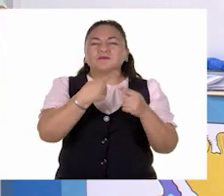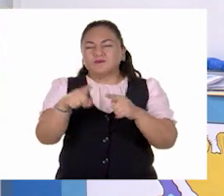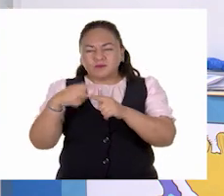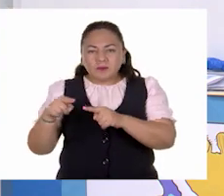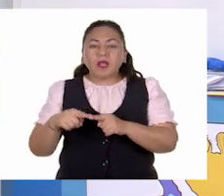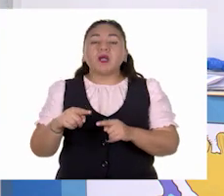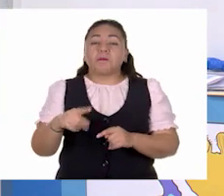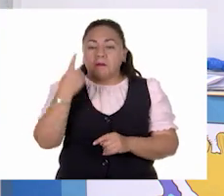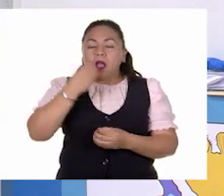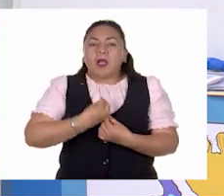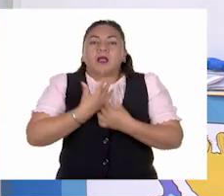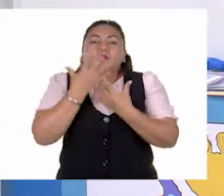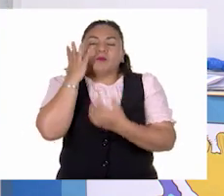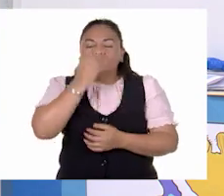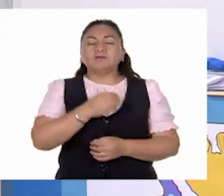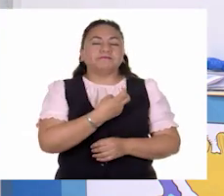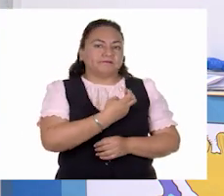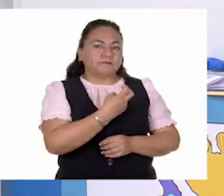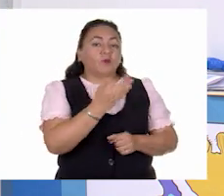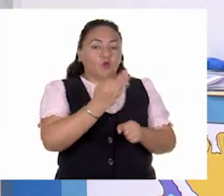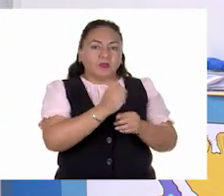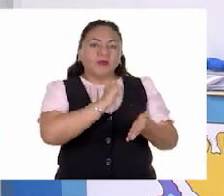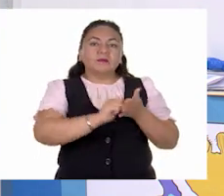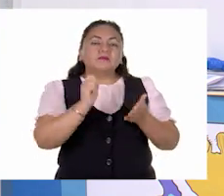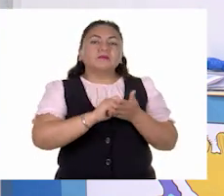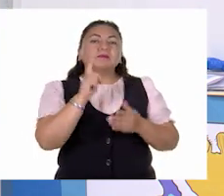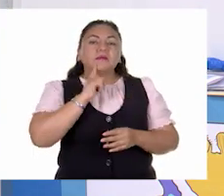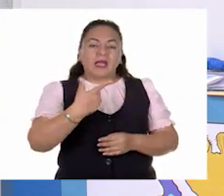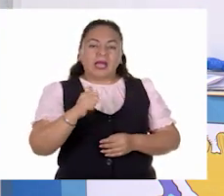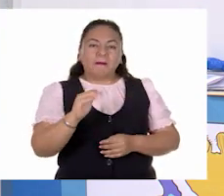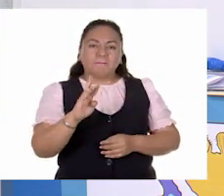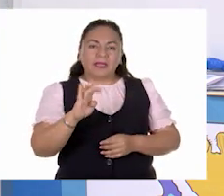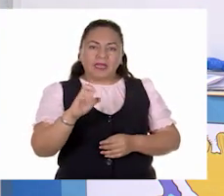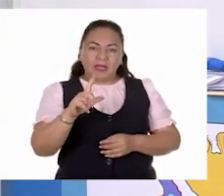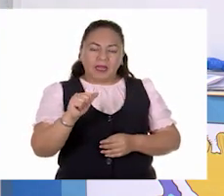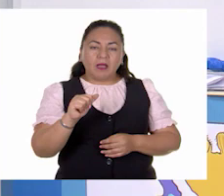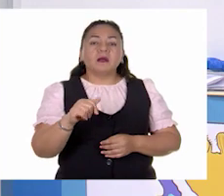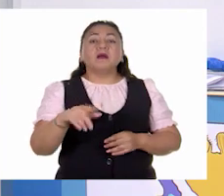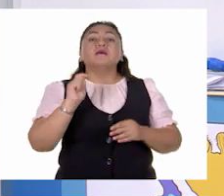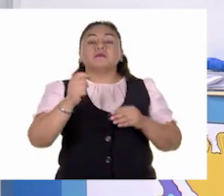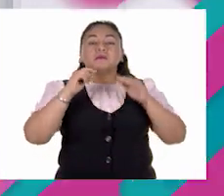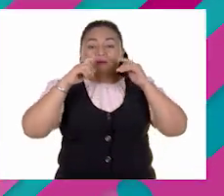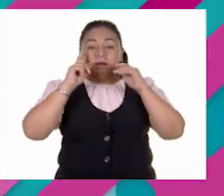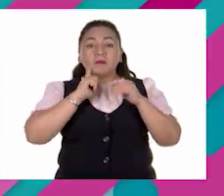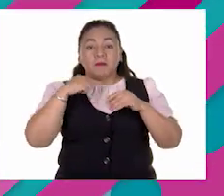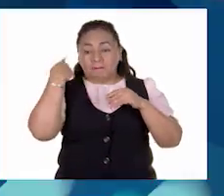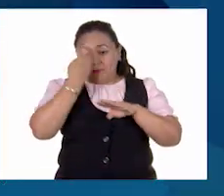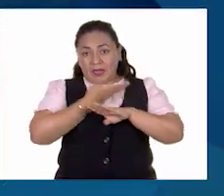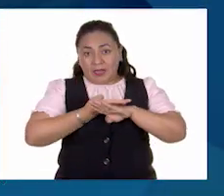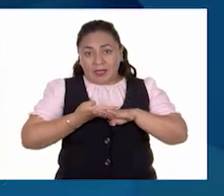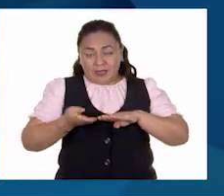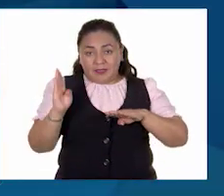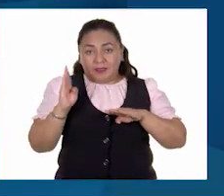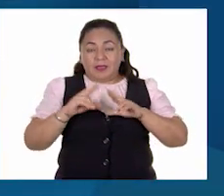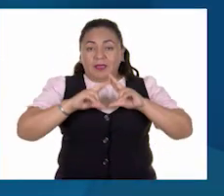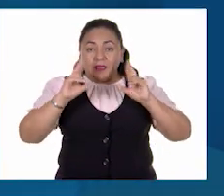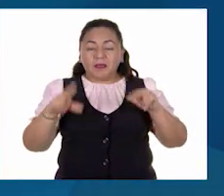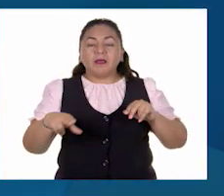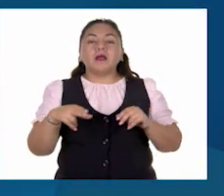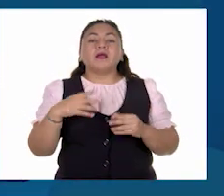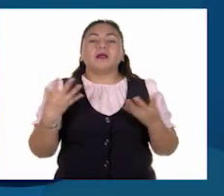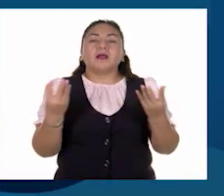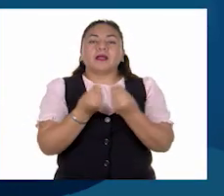un fragmento de un poema de Gabriela Mistral. Se llama Blancanieve en la casa de los enanos, que está en las